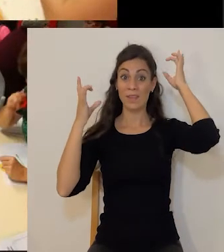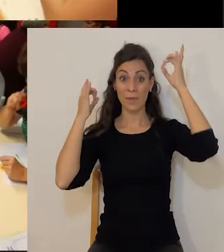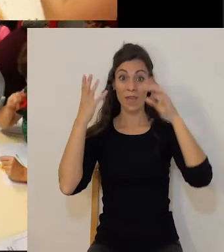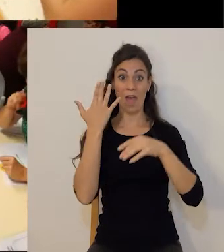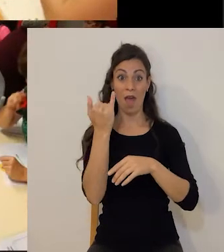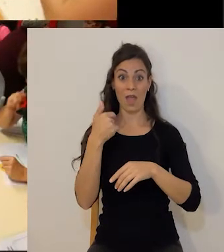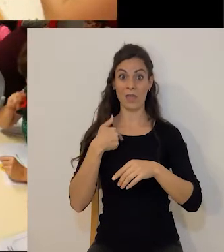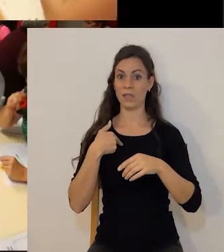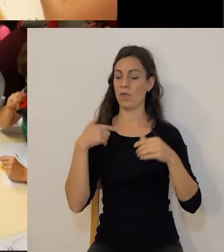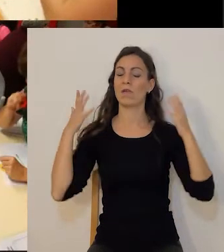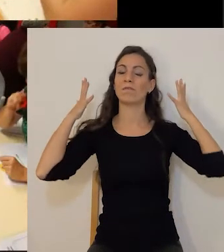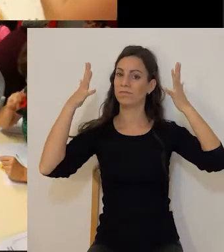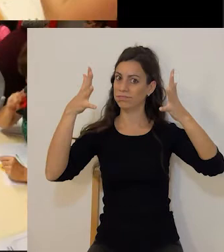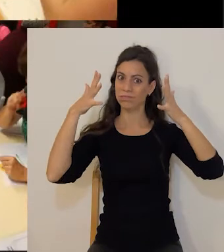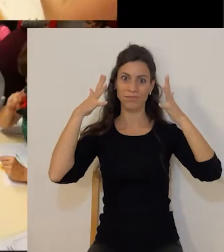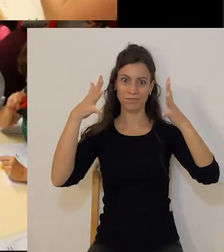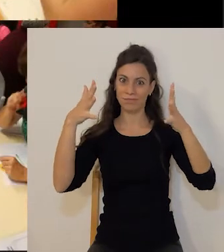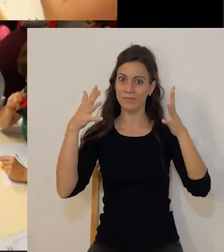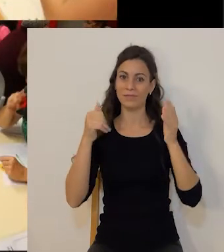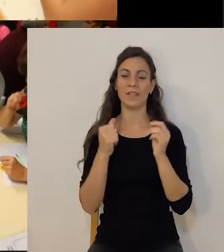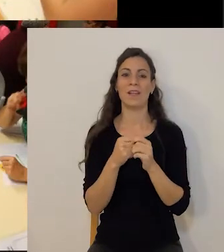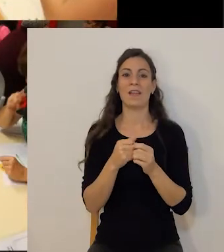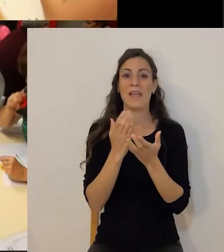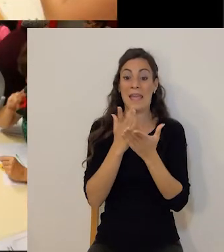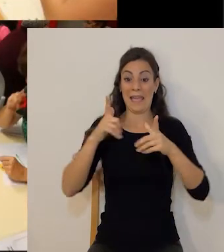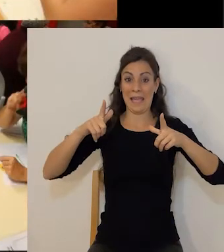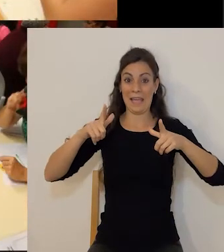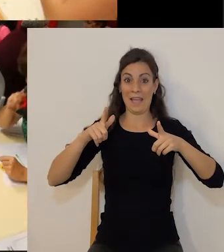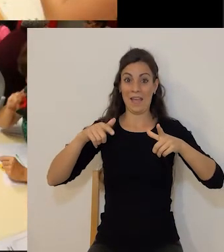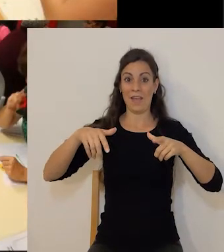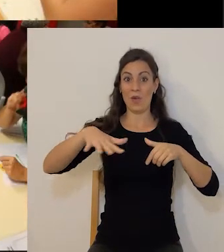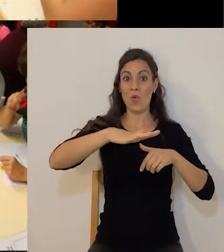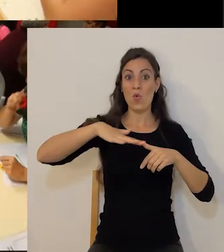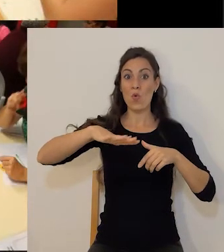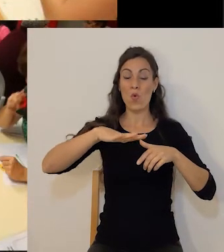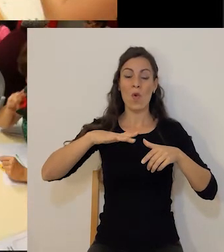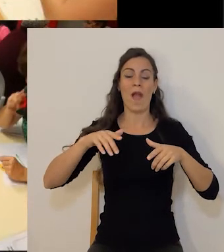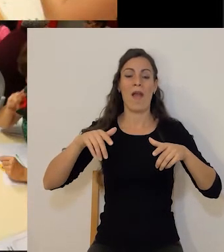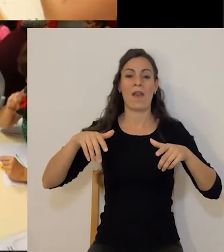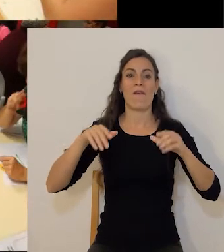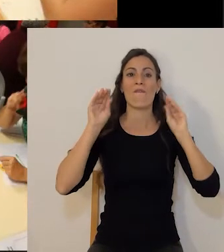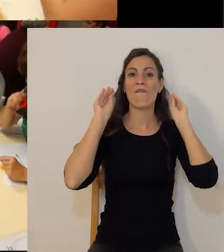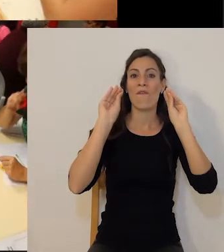recomiendo muchísimo, es compartir espacios de formación